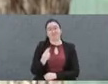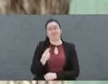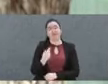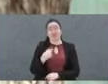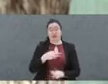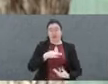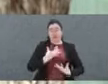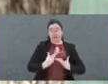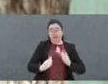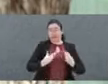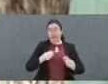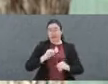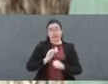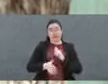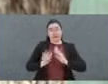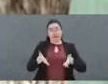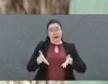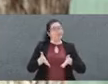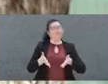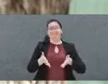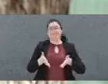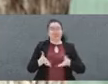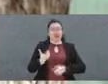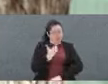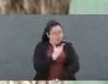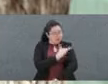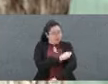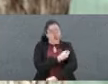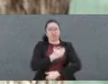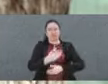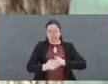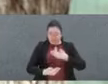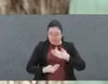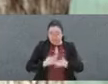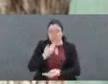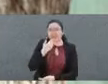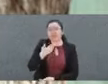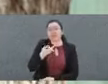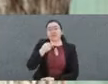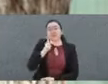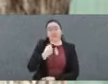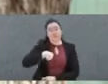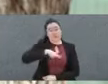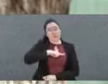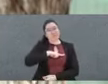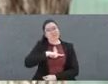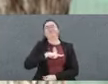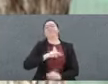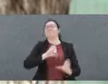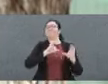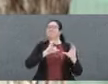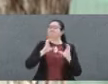la pandemia, aquí ha avanzado mucho la vacunación, pero de todas maneras hay que seguirnos cuidando.